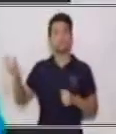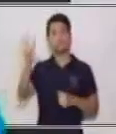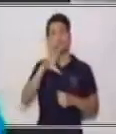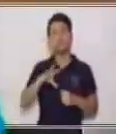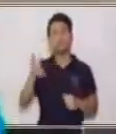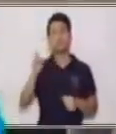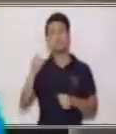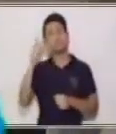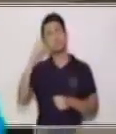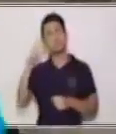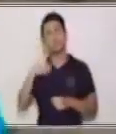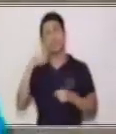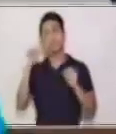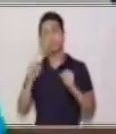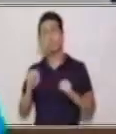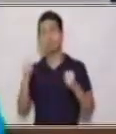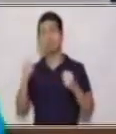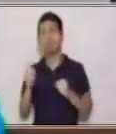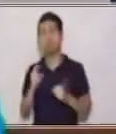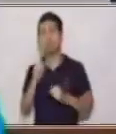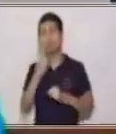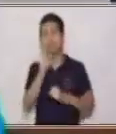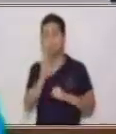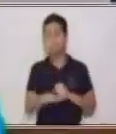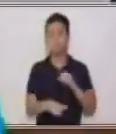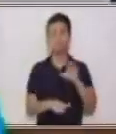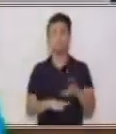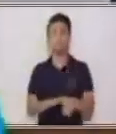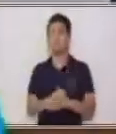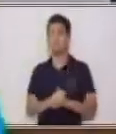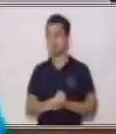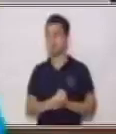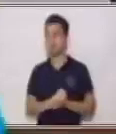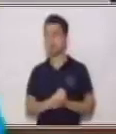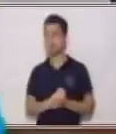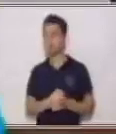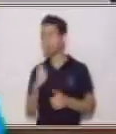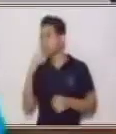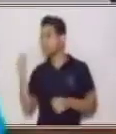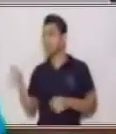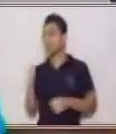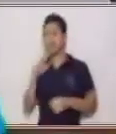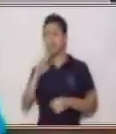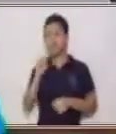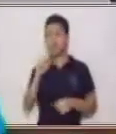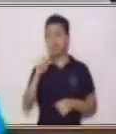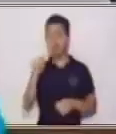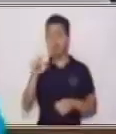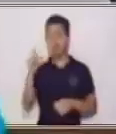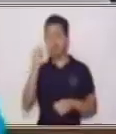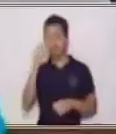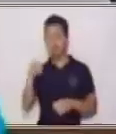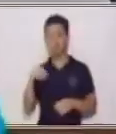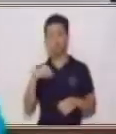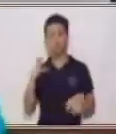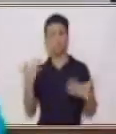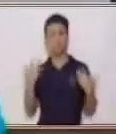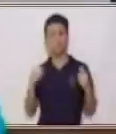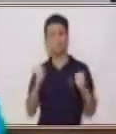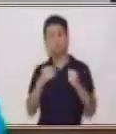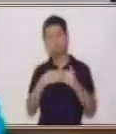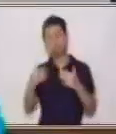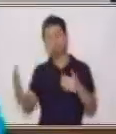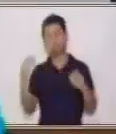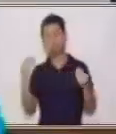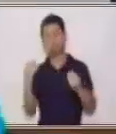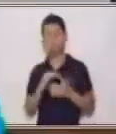poder hacer, como quien dice, la primer parte, ¿verdad? Tú dirás, bueno, entonces para una redacción, ¿qué tanto tendré que trabajar para poderla